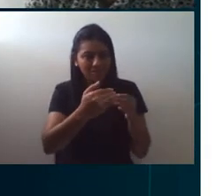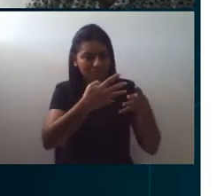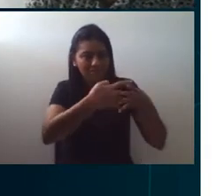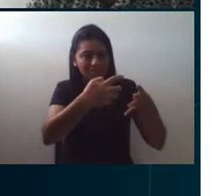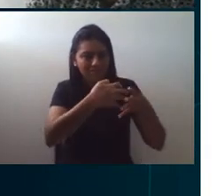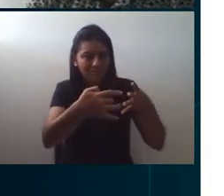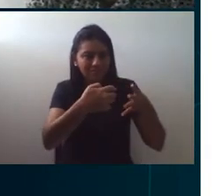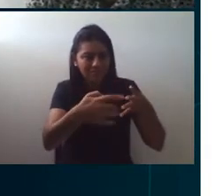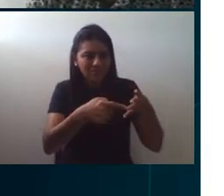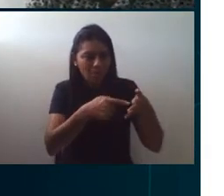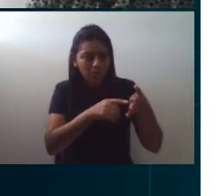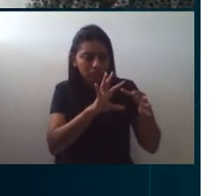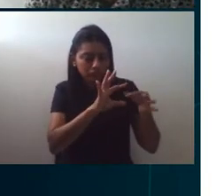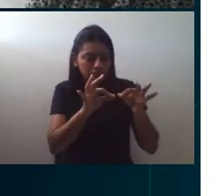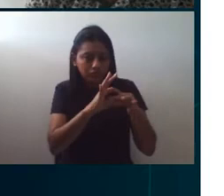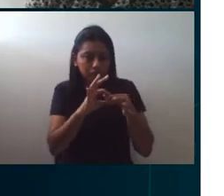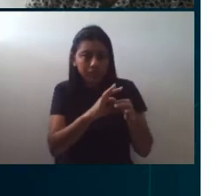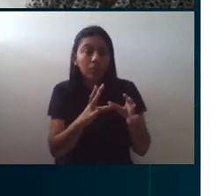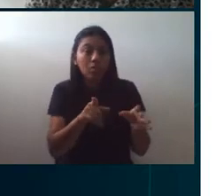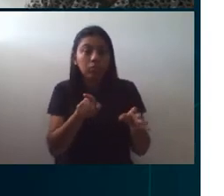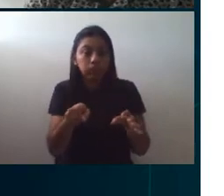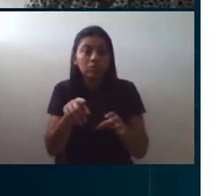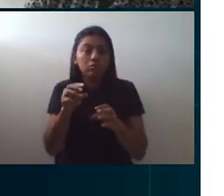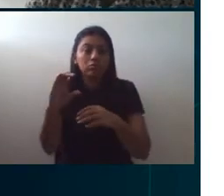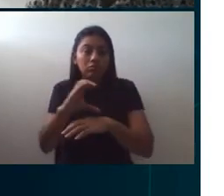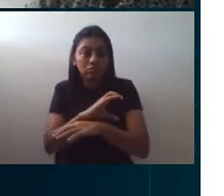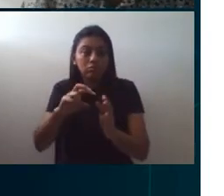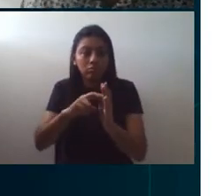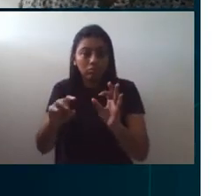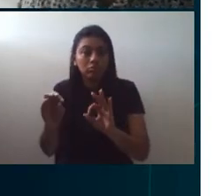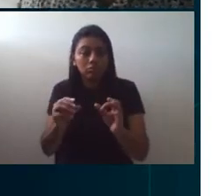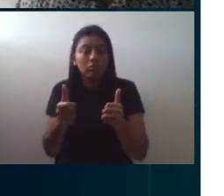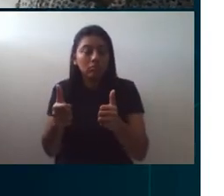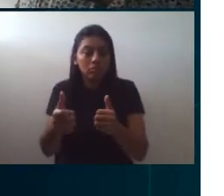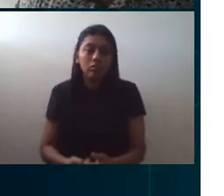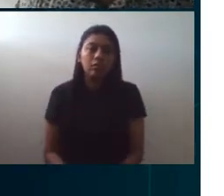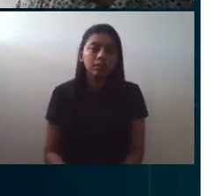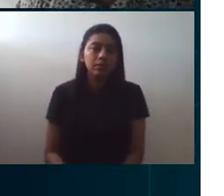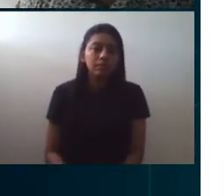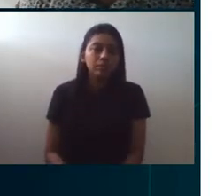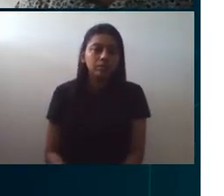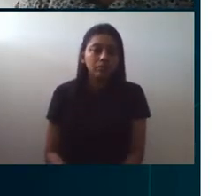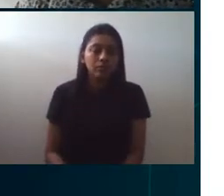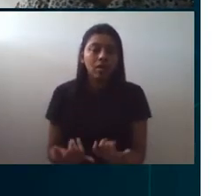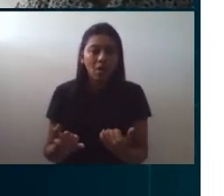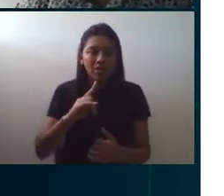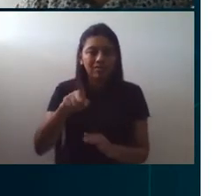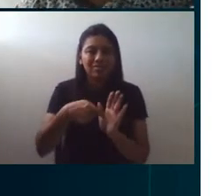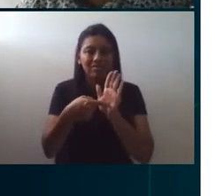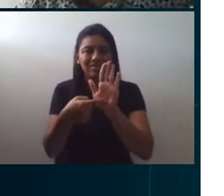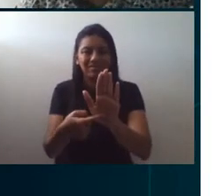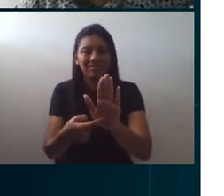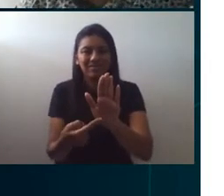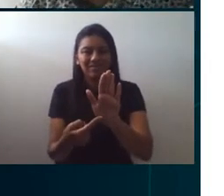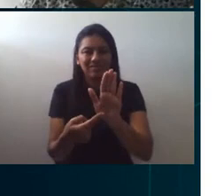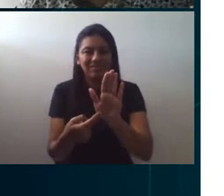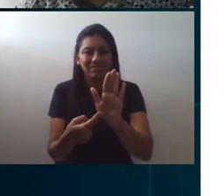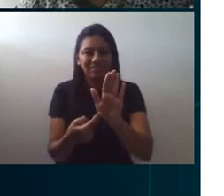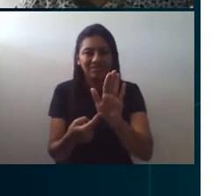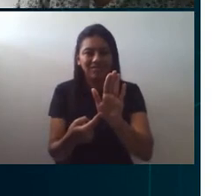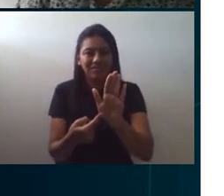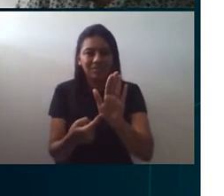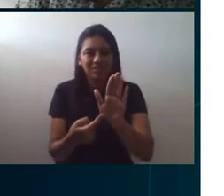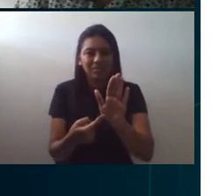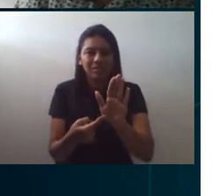un poquitico lo que fue la base de datos. Como les digo, esta es una base de datos libre. Aquí pues les quiero mostrar entonces los tipos de eventos, el abstract que